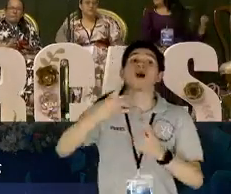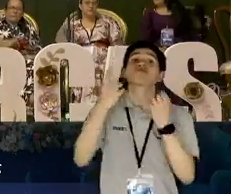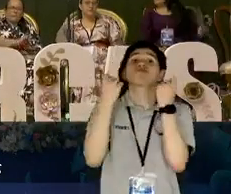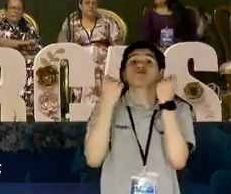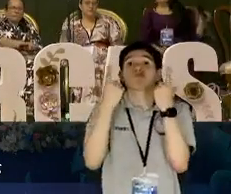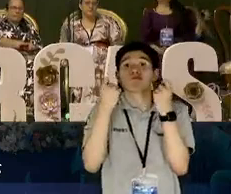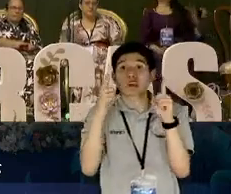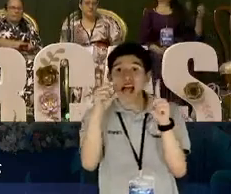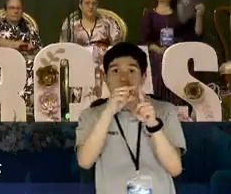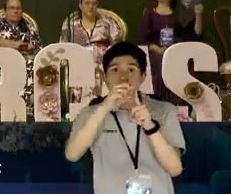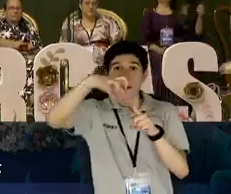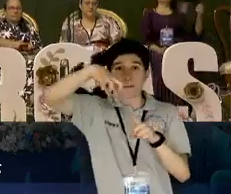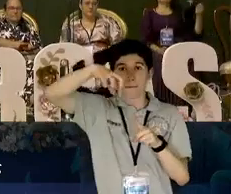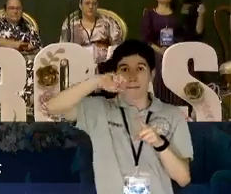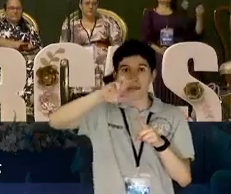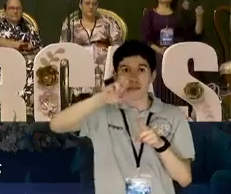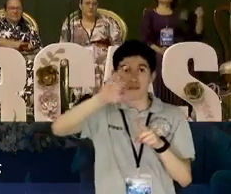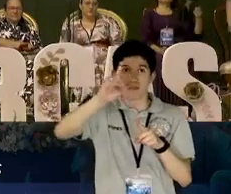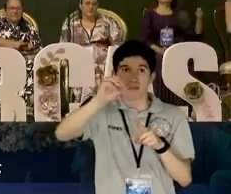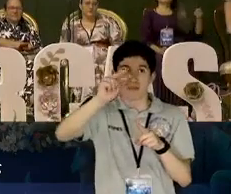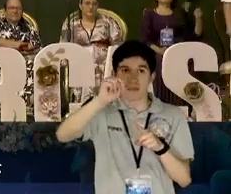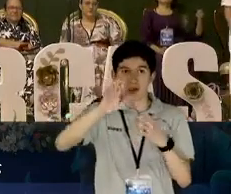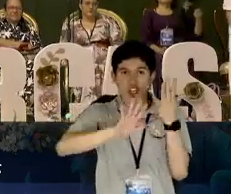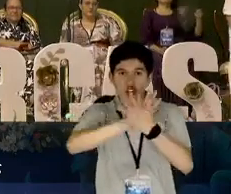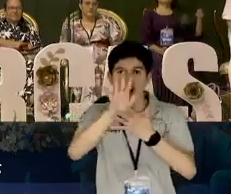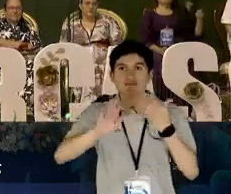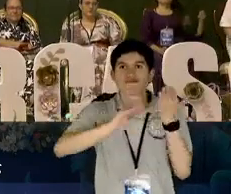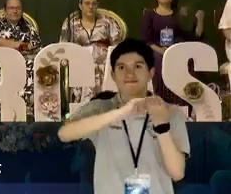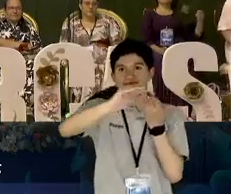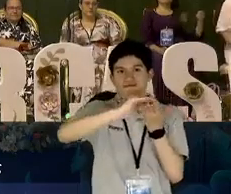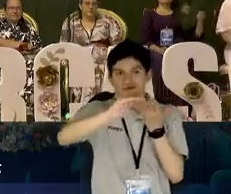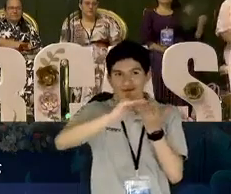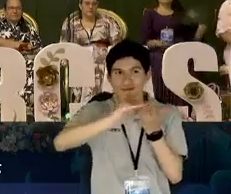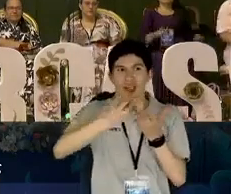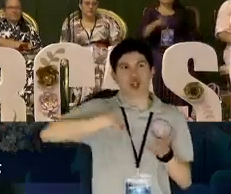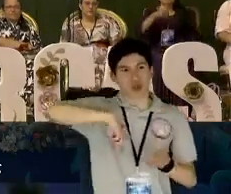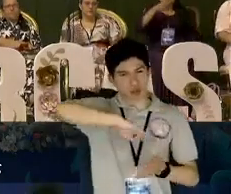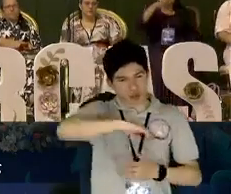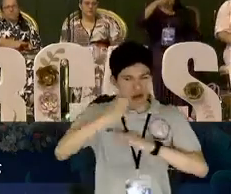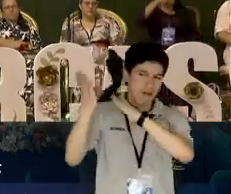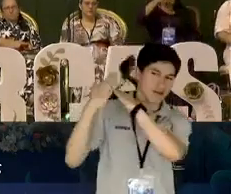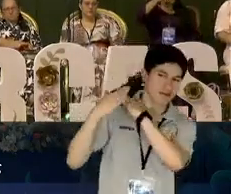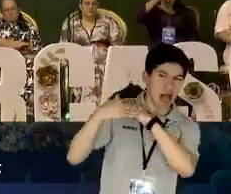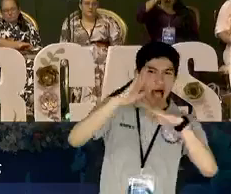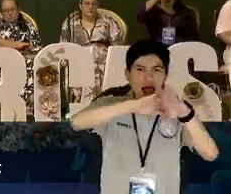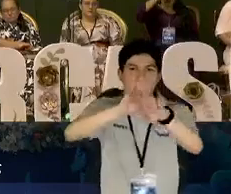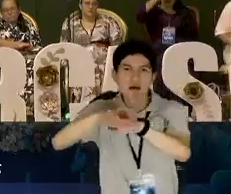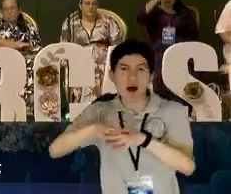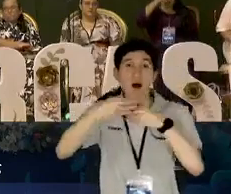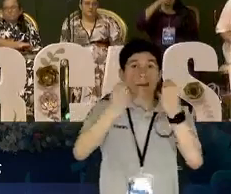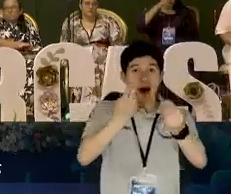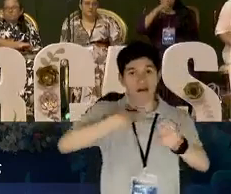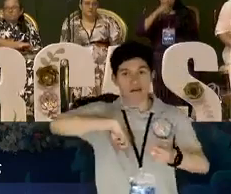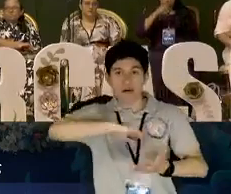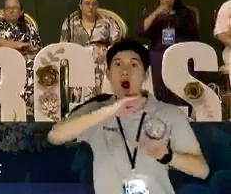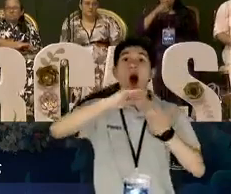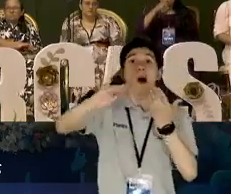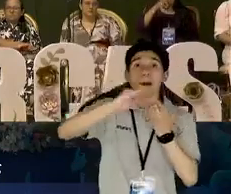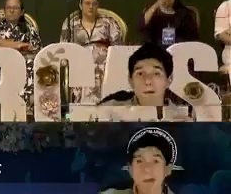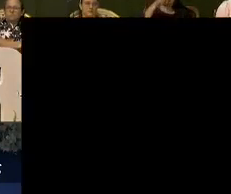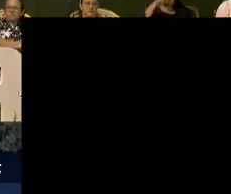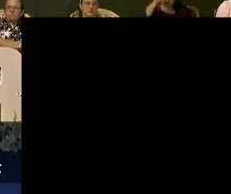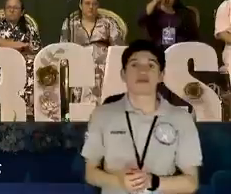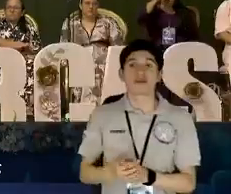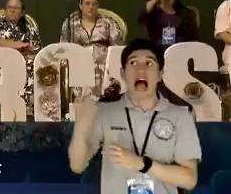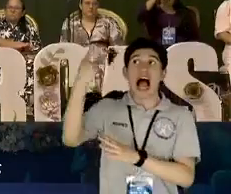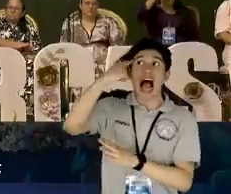Amén, gloria al Señor. Estamos llamados entonces a tener ese perdón, estamos llamados a tener la mente, la boca de Cristo Jesús, como